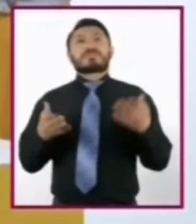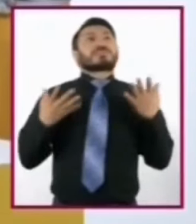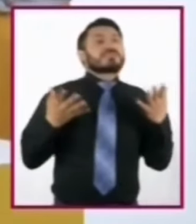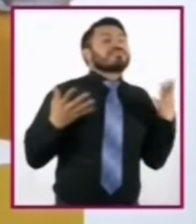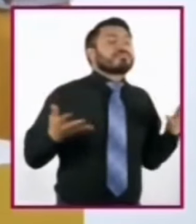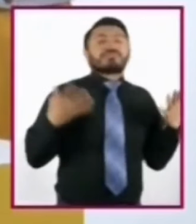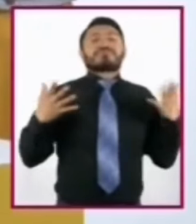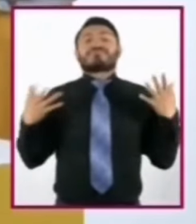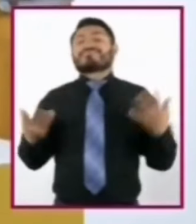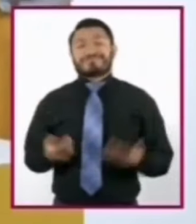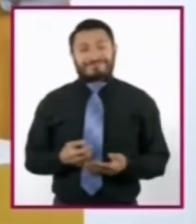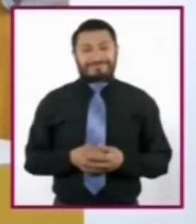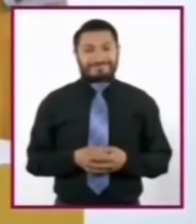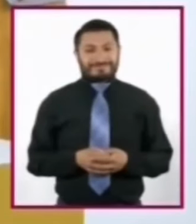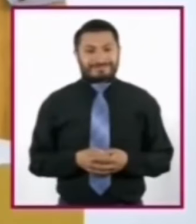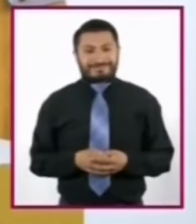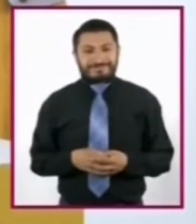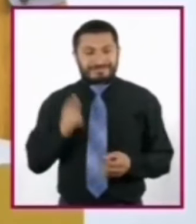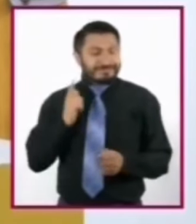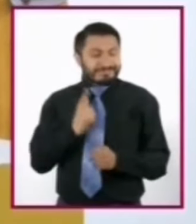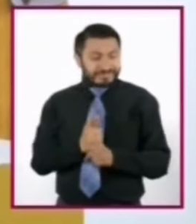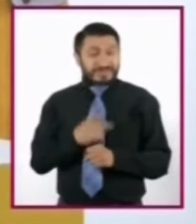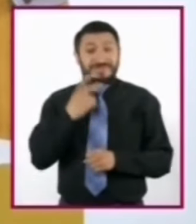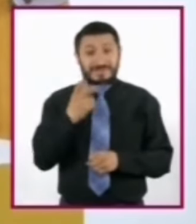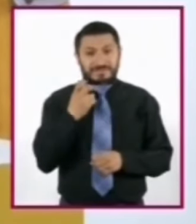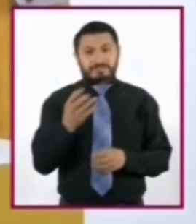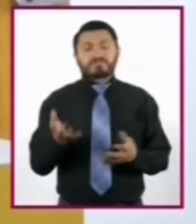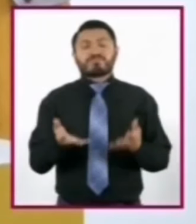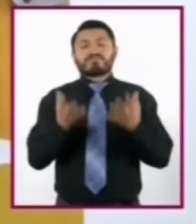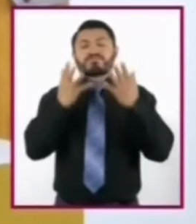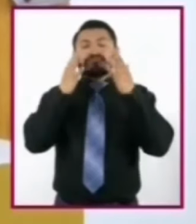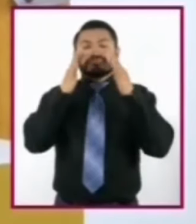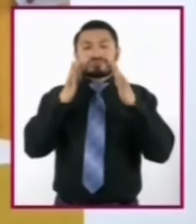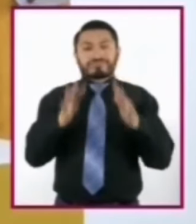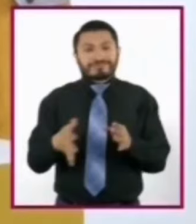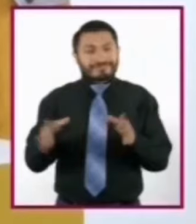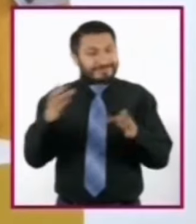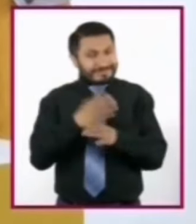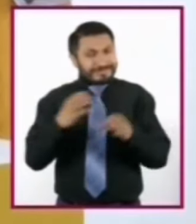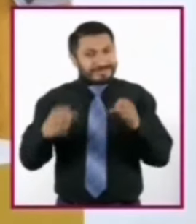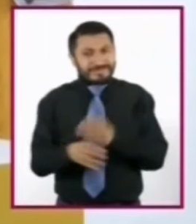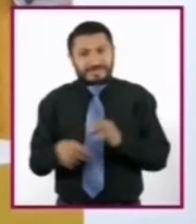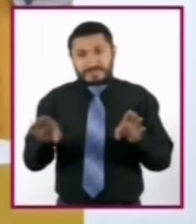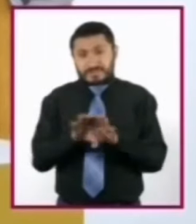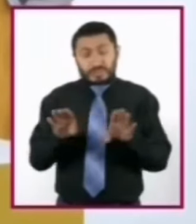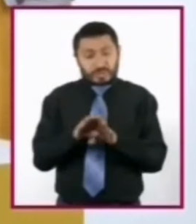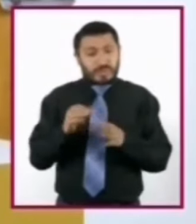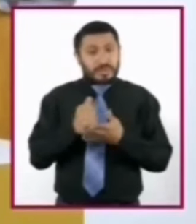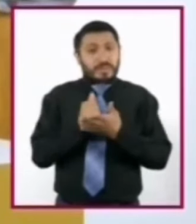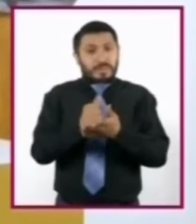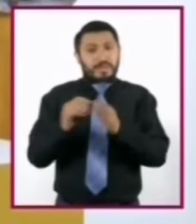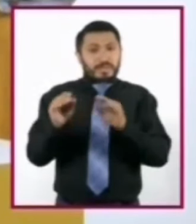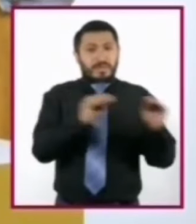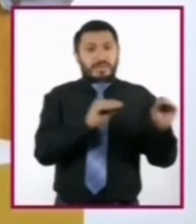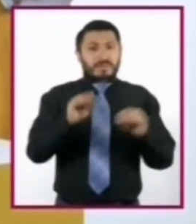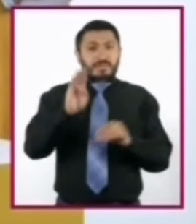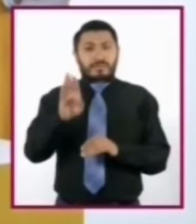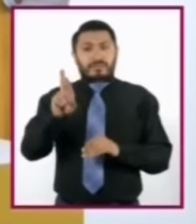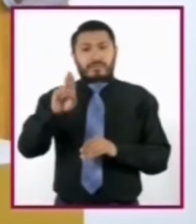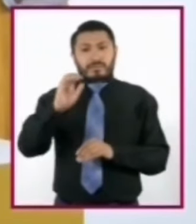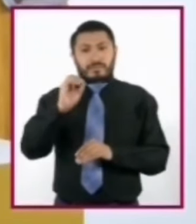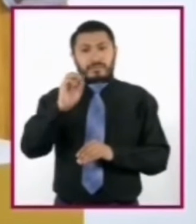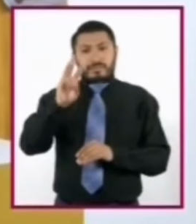olor. Pues el olor de las cosas se difunde con la ayuda del movimiento browniano.